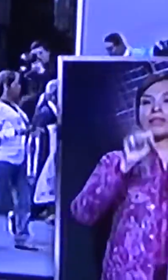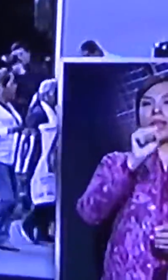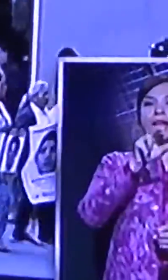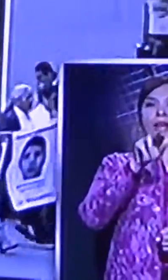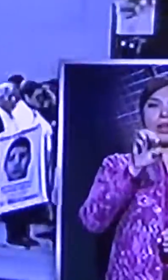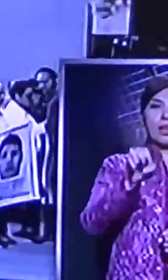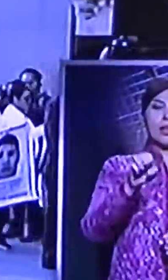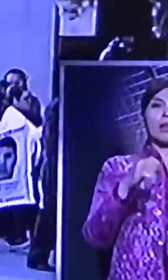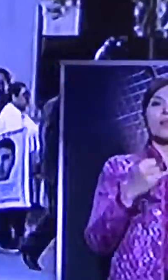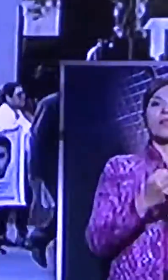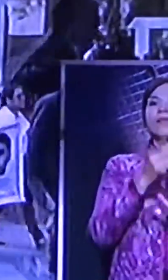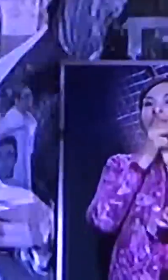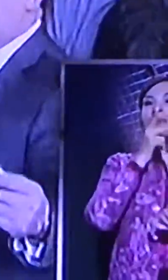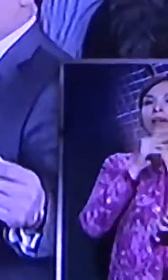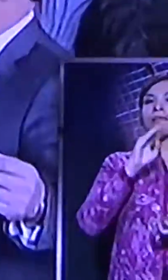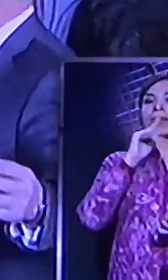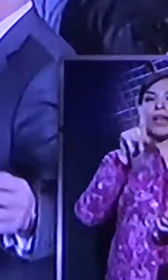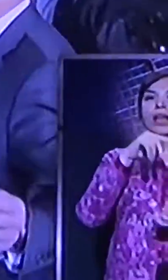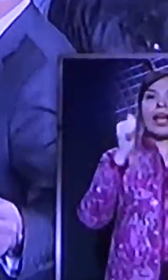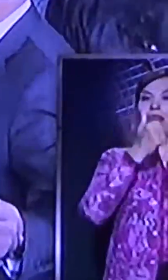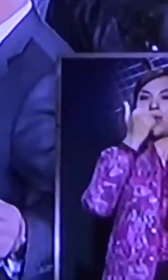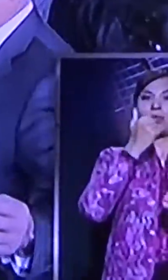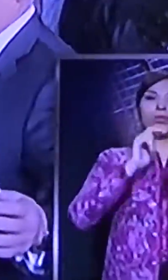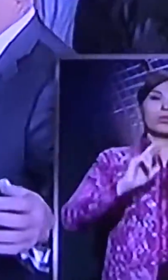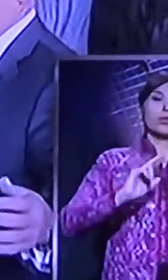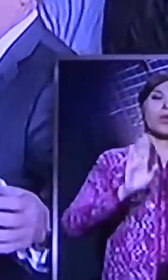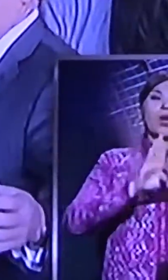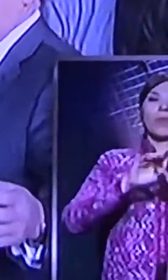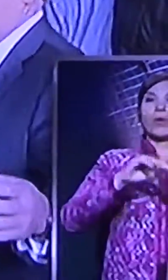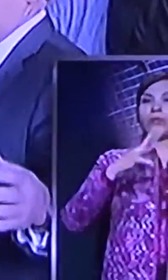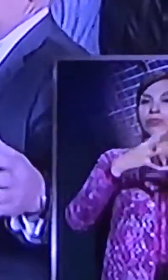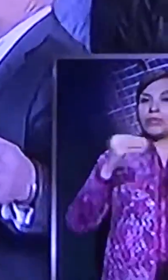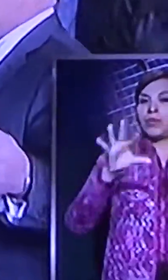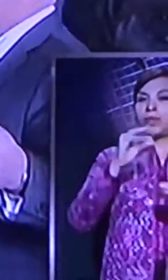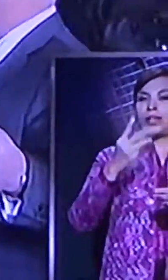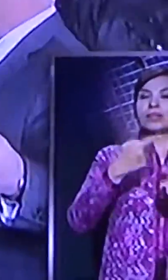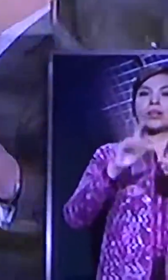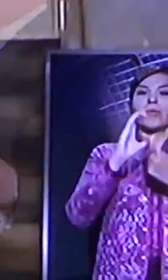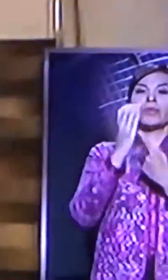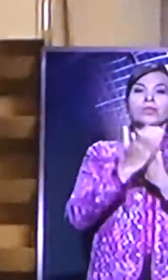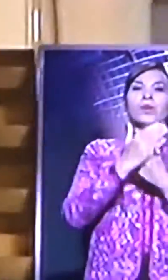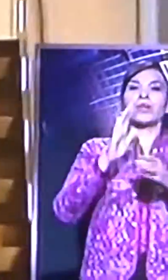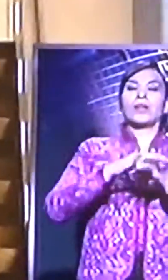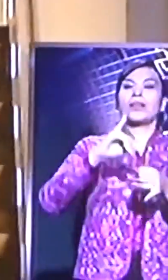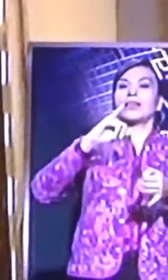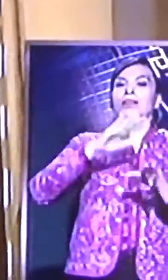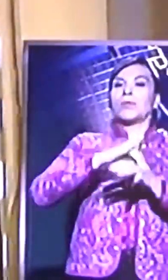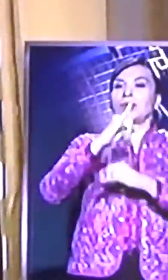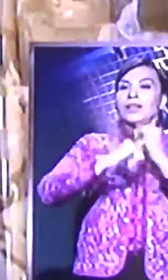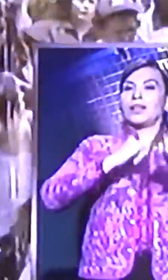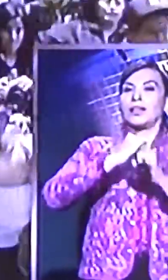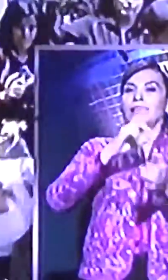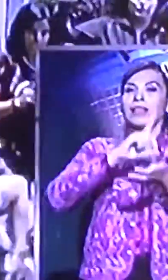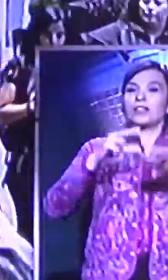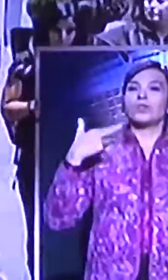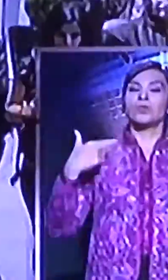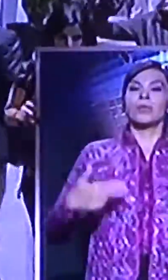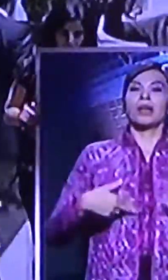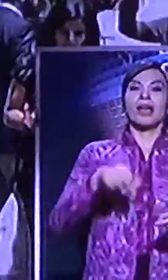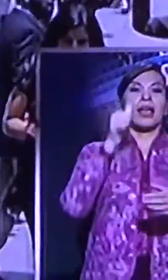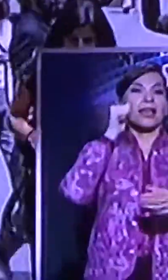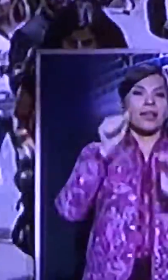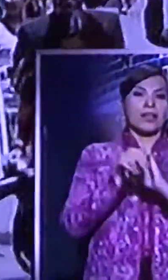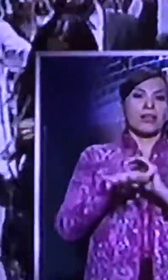Relaciones Exteriores, padres de los normalistas y la Comisión Interamericana de Derechos Humanos sobre Ayotzinapa. Ayer, después de recibir